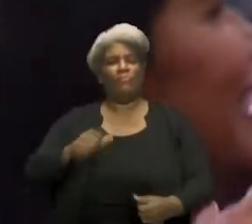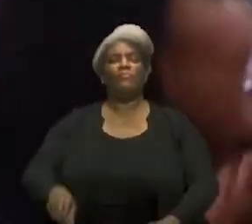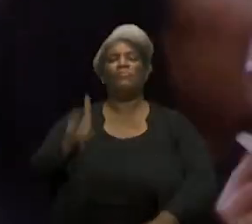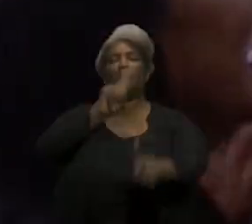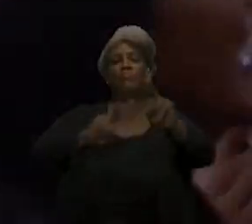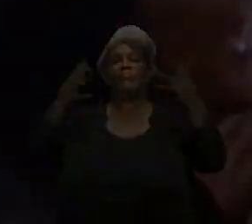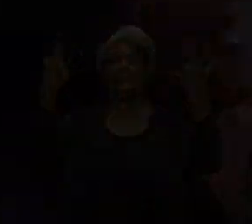metrópoli